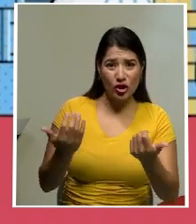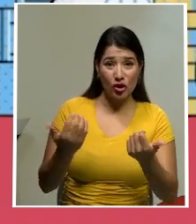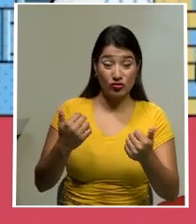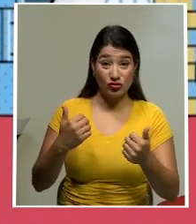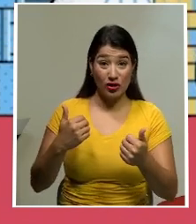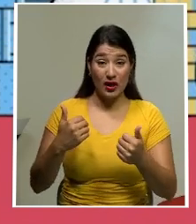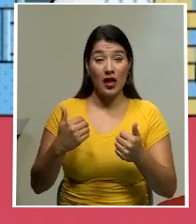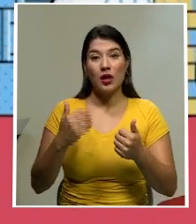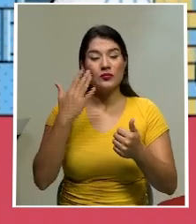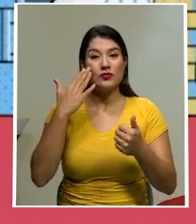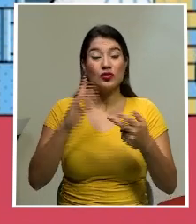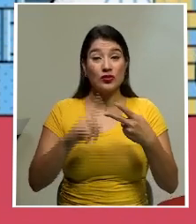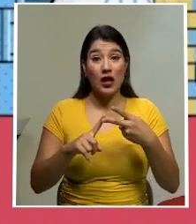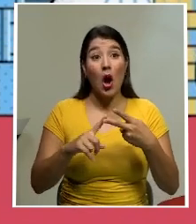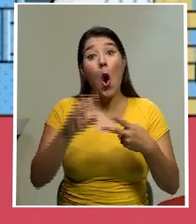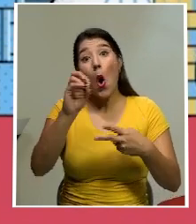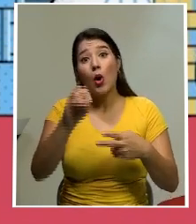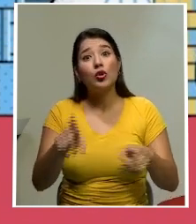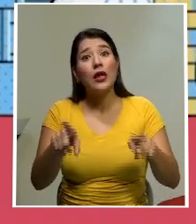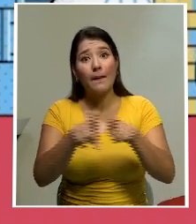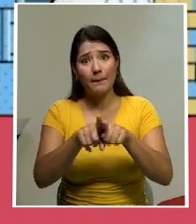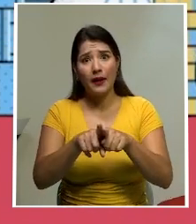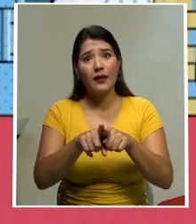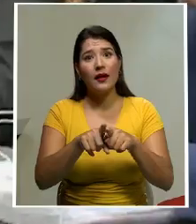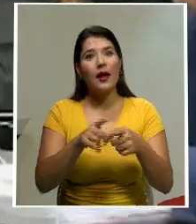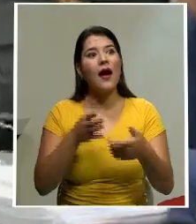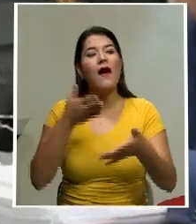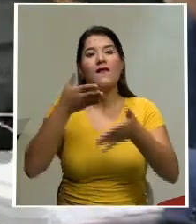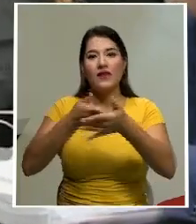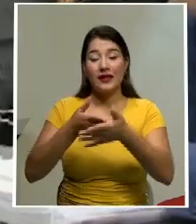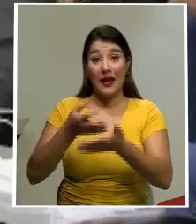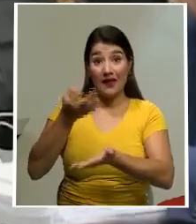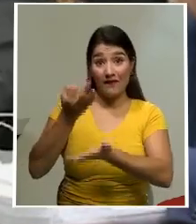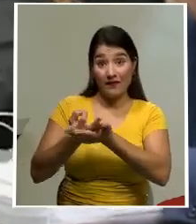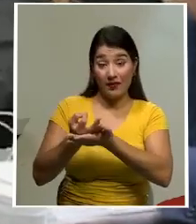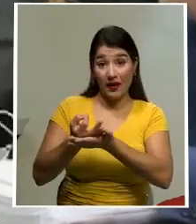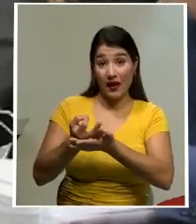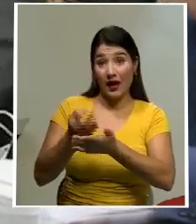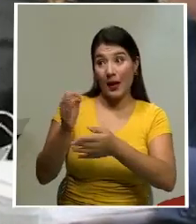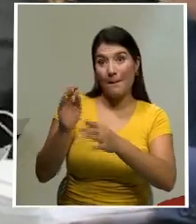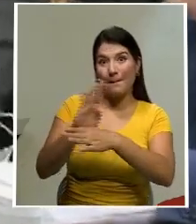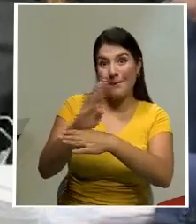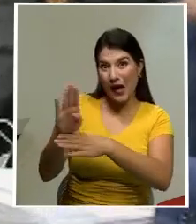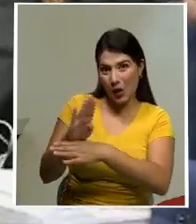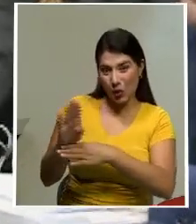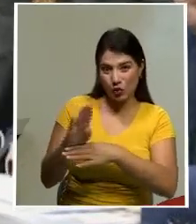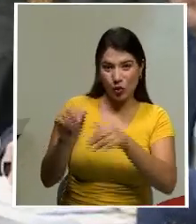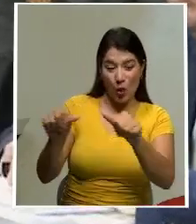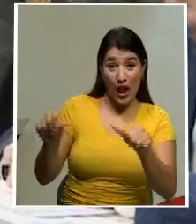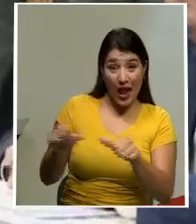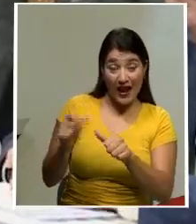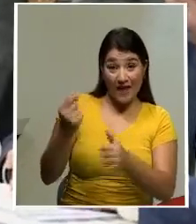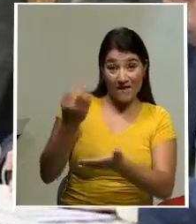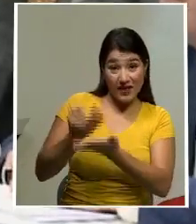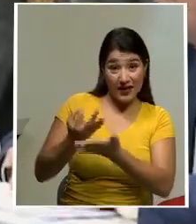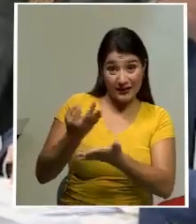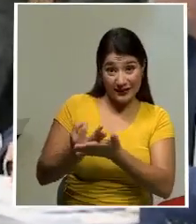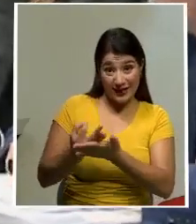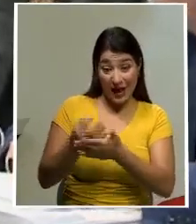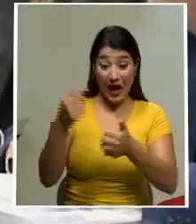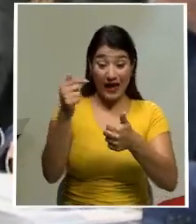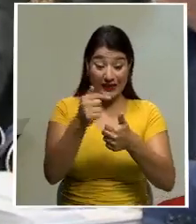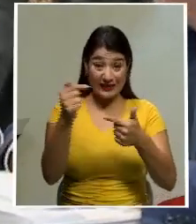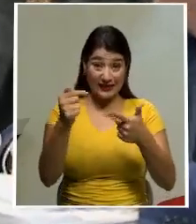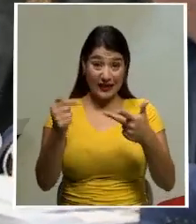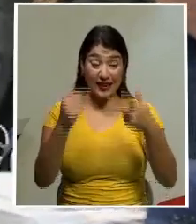aunque este no esté dicho, tocar al sector financiero. Posiblemente estas medidas son las más difíciles que el gobierno